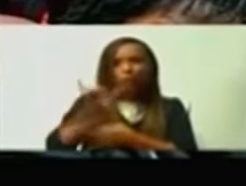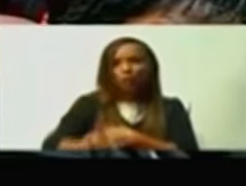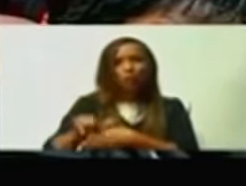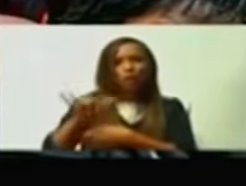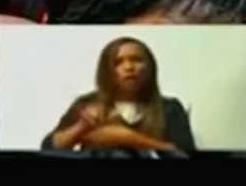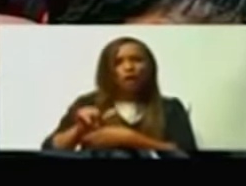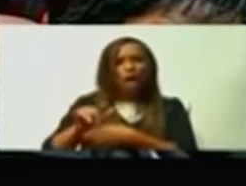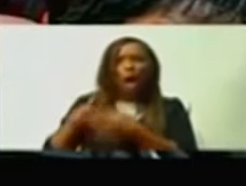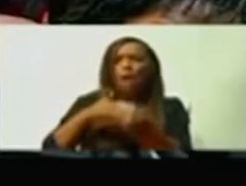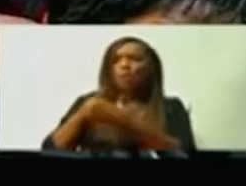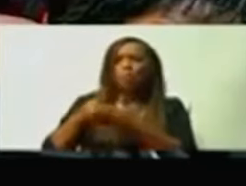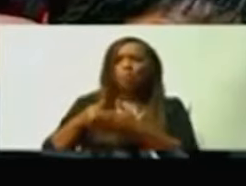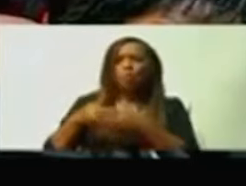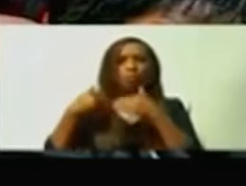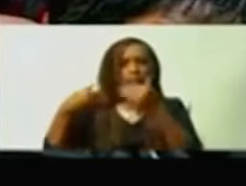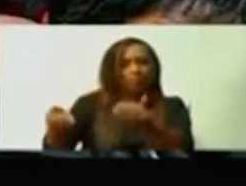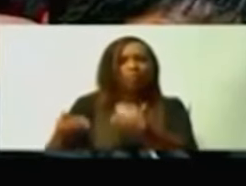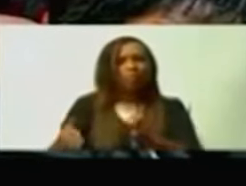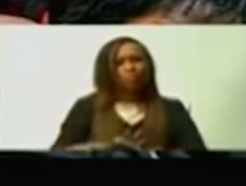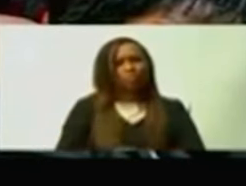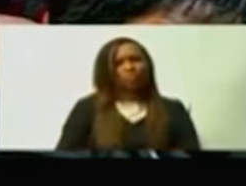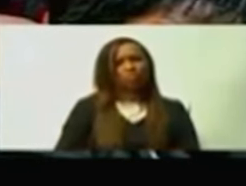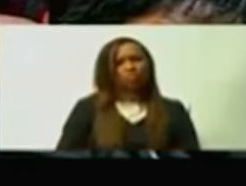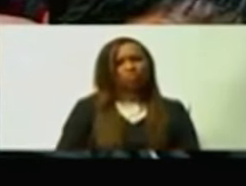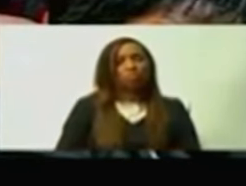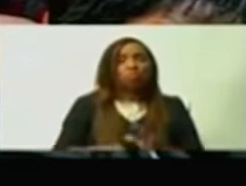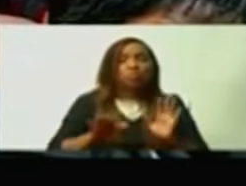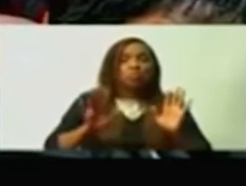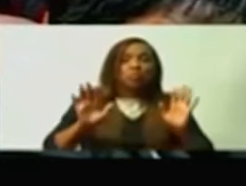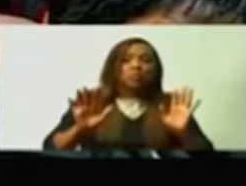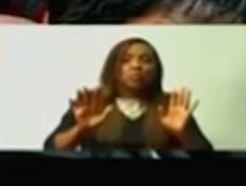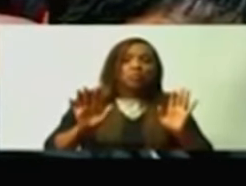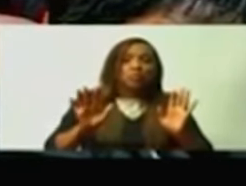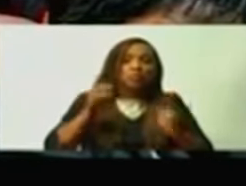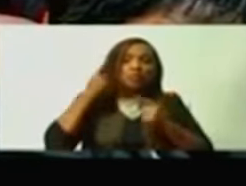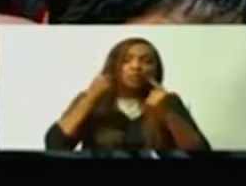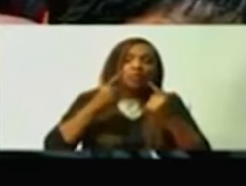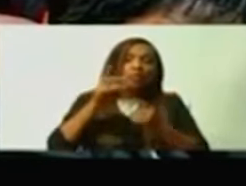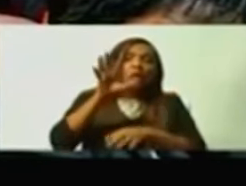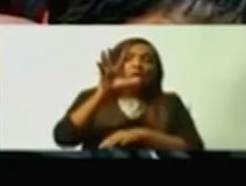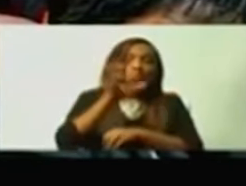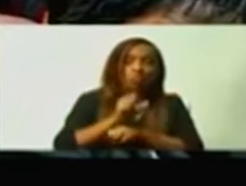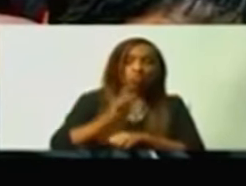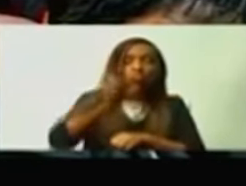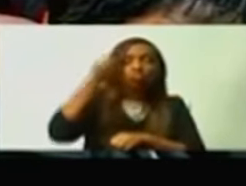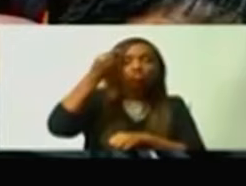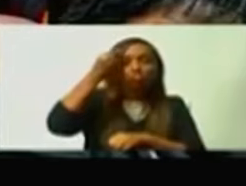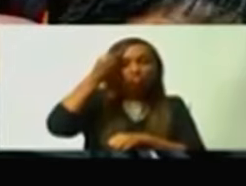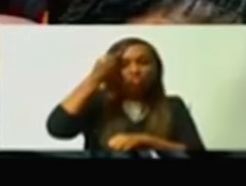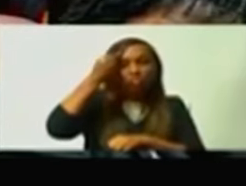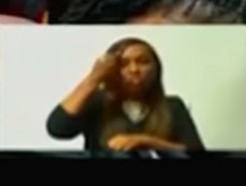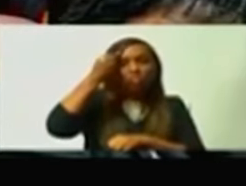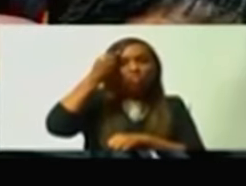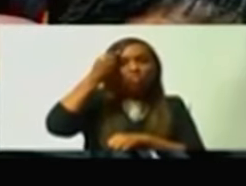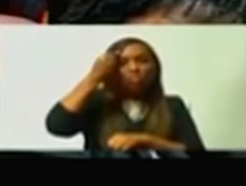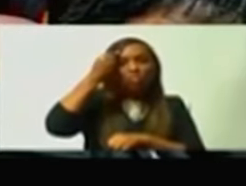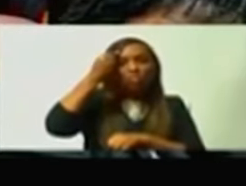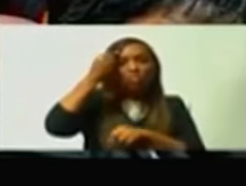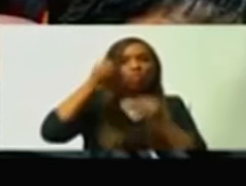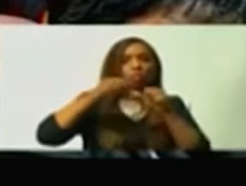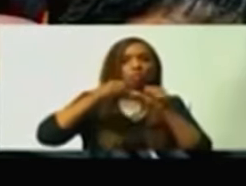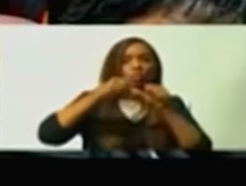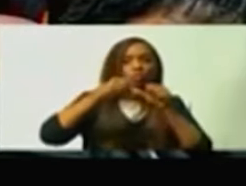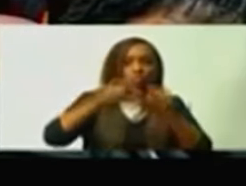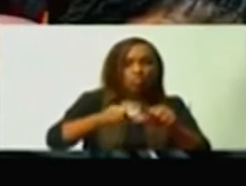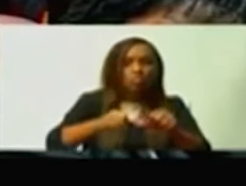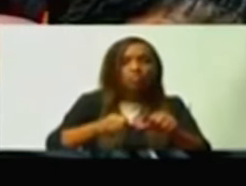las previsiones ya establecidas en la Ley General de Compra y Contrataciones, es lo que aparecería. Porque ya hay un patrón de mandar proyectos de leyes